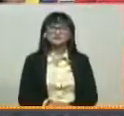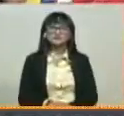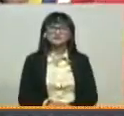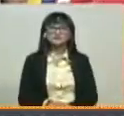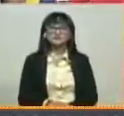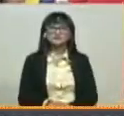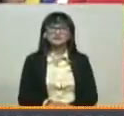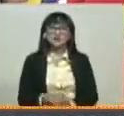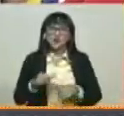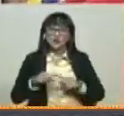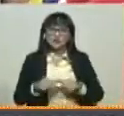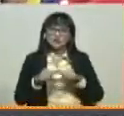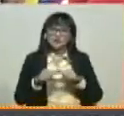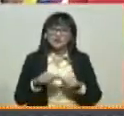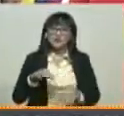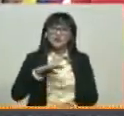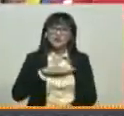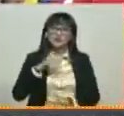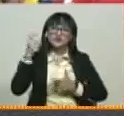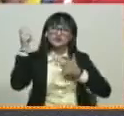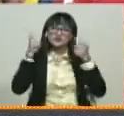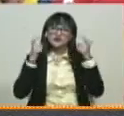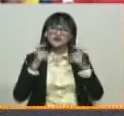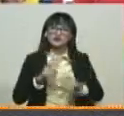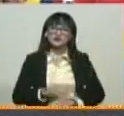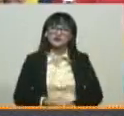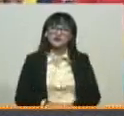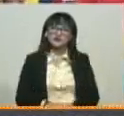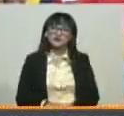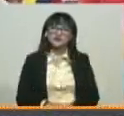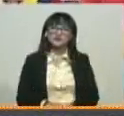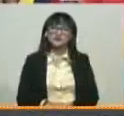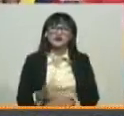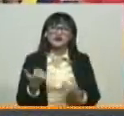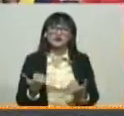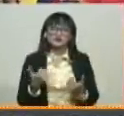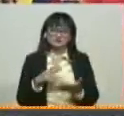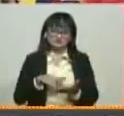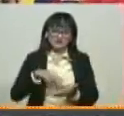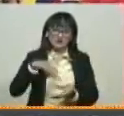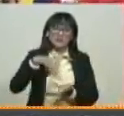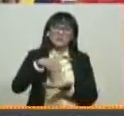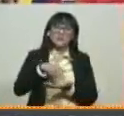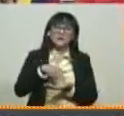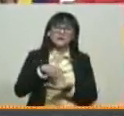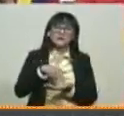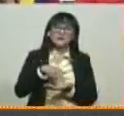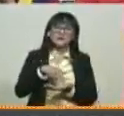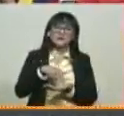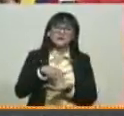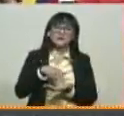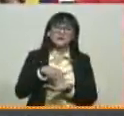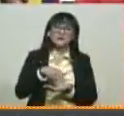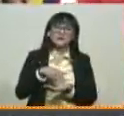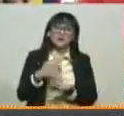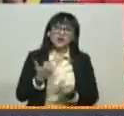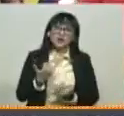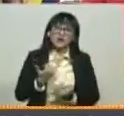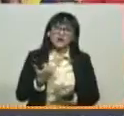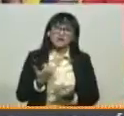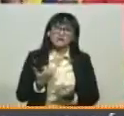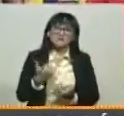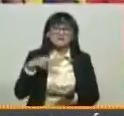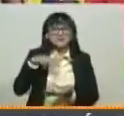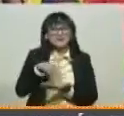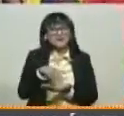continuador del legado del comandante Chávez, aquí estoy de pie. Estoy de pie y